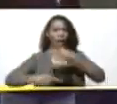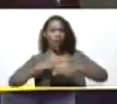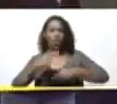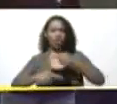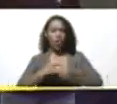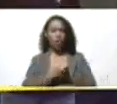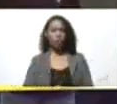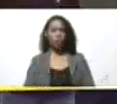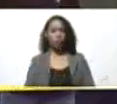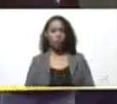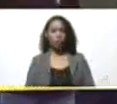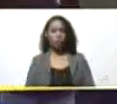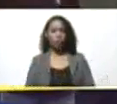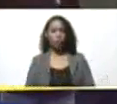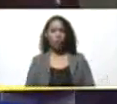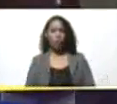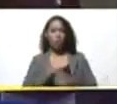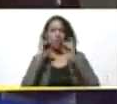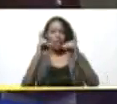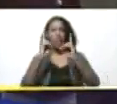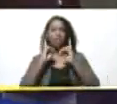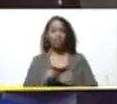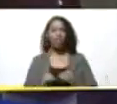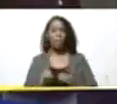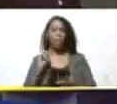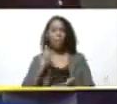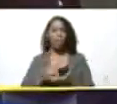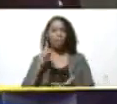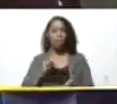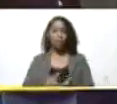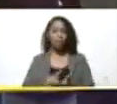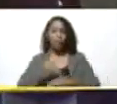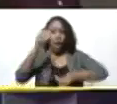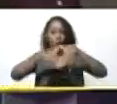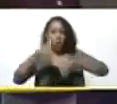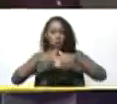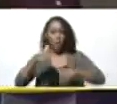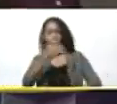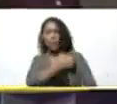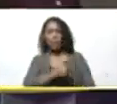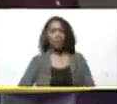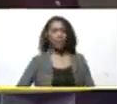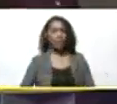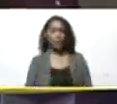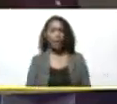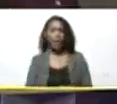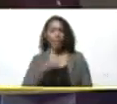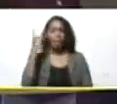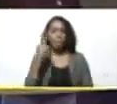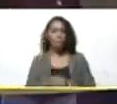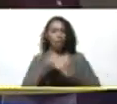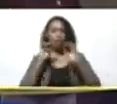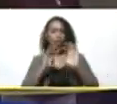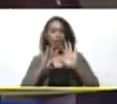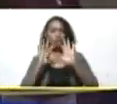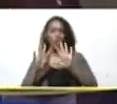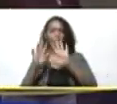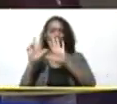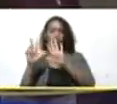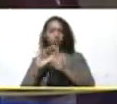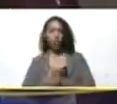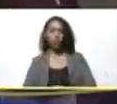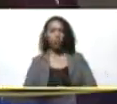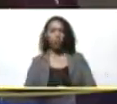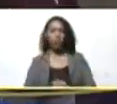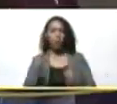revolucionario, se decidió participar en las elecciones presidenciales de 1998